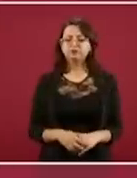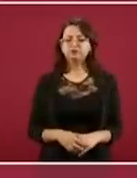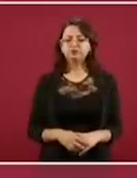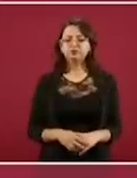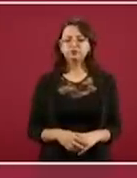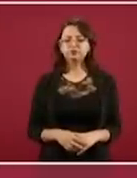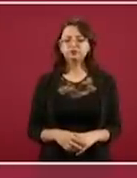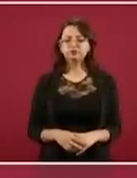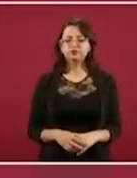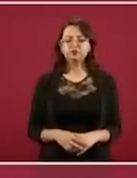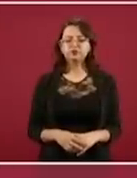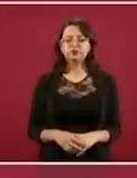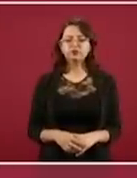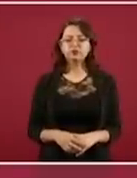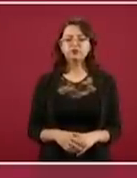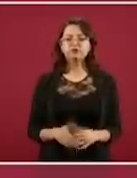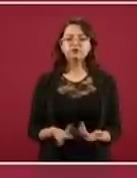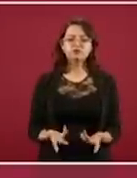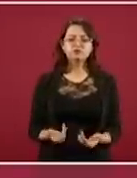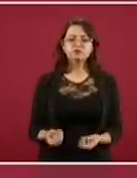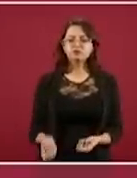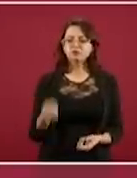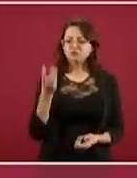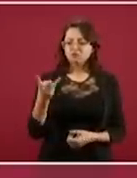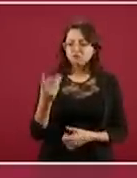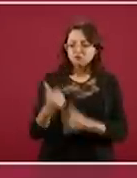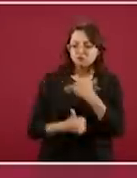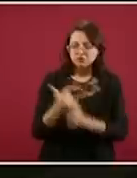A las tres las felicito